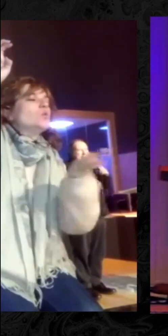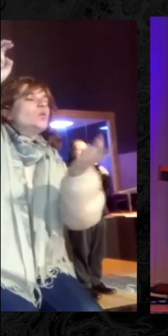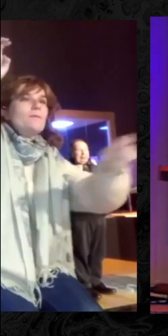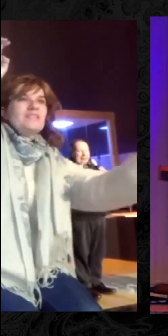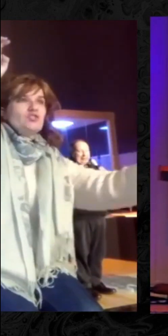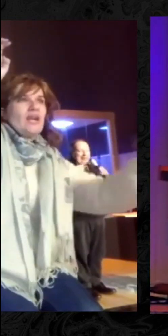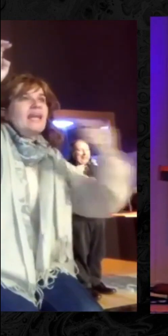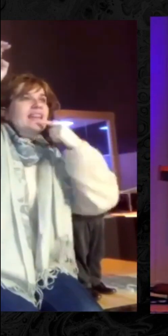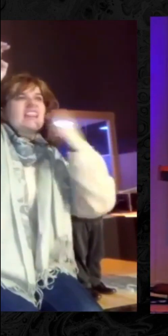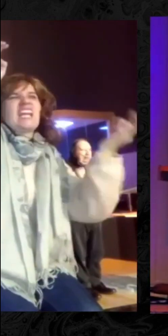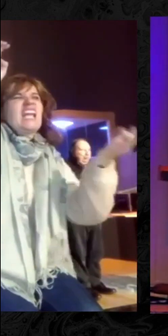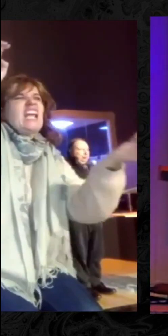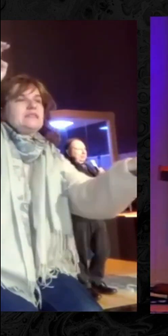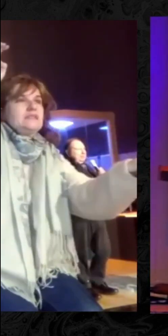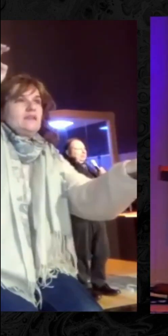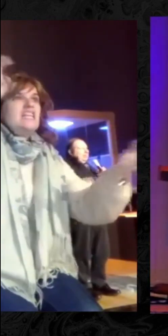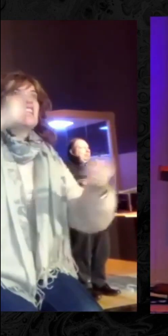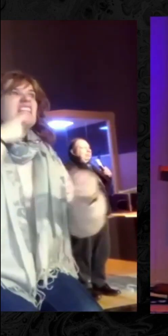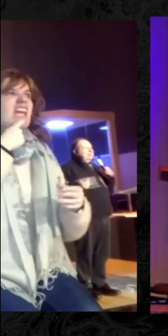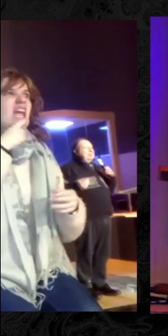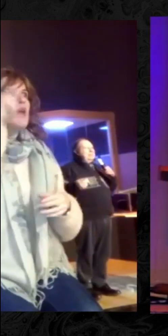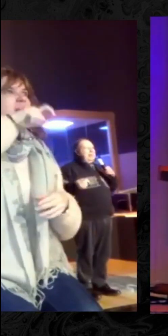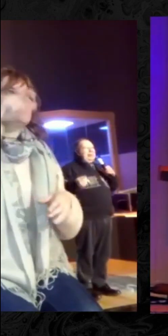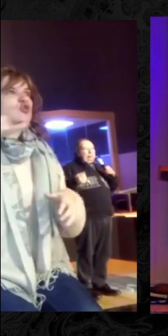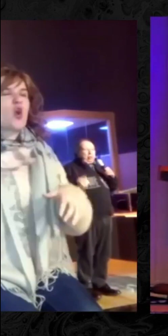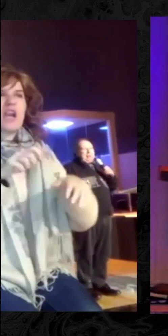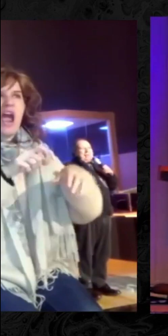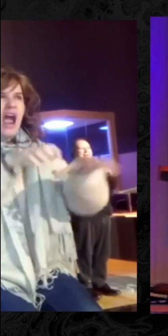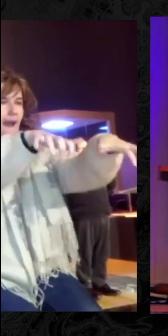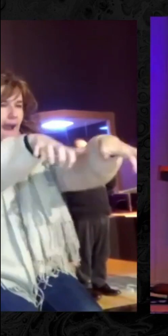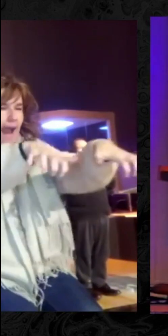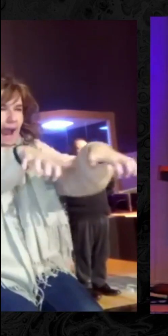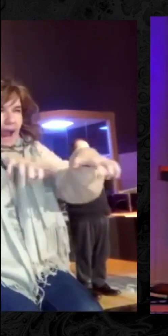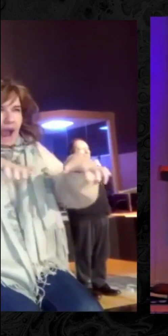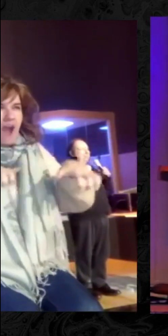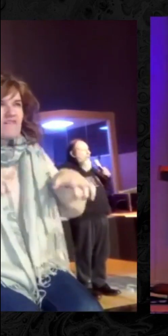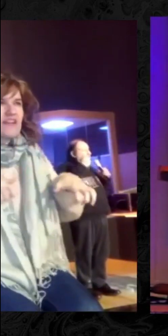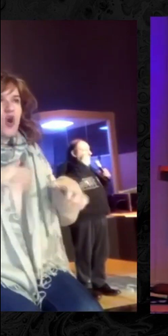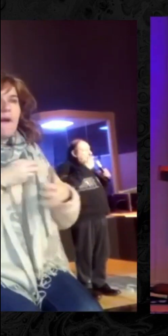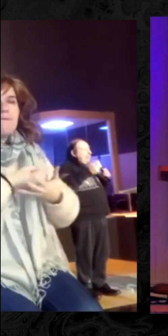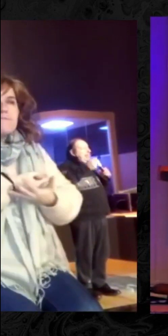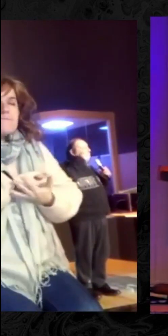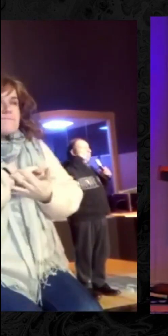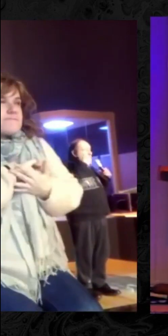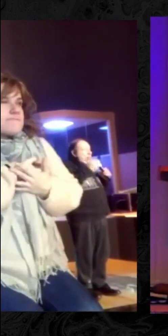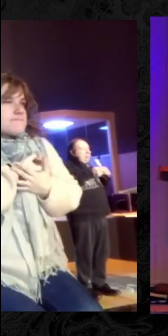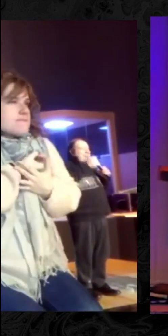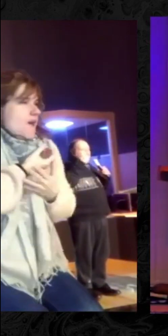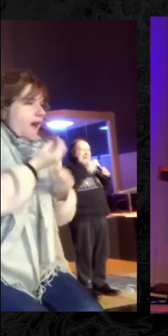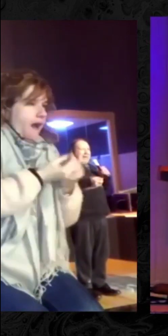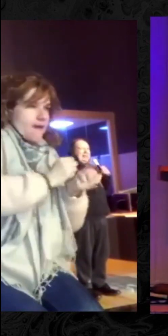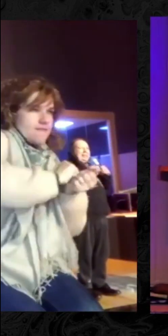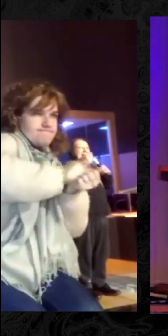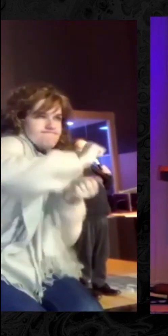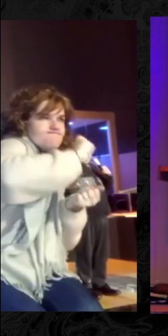a perdonar avaros verdad amadores de maldad lo dice La Biblia amadores de